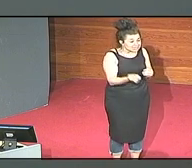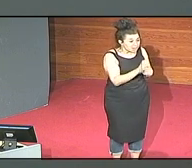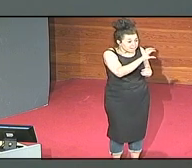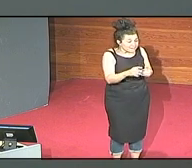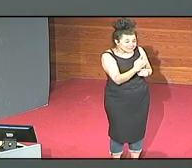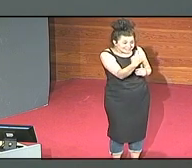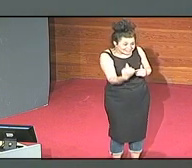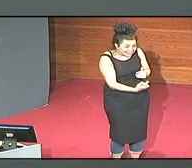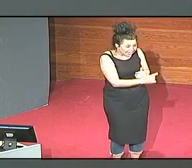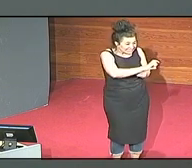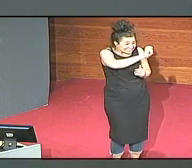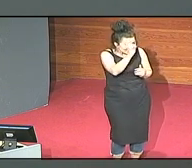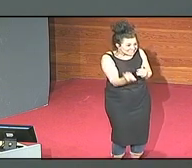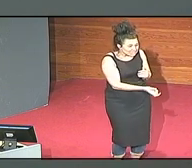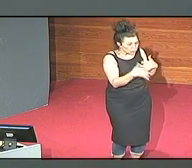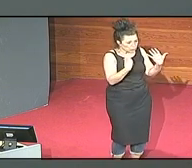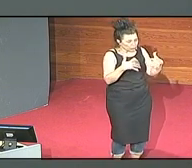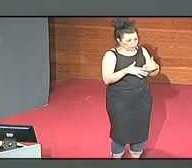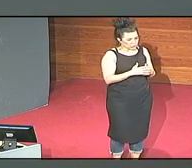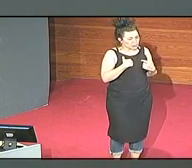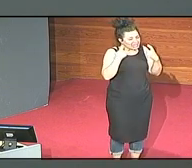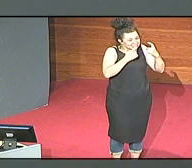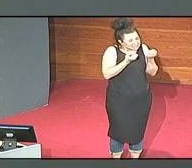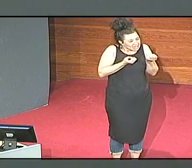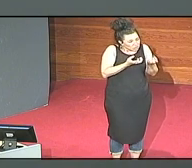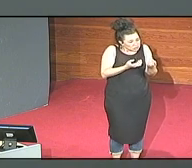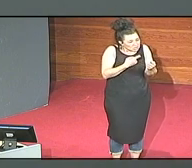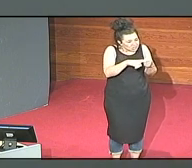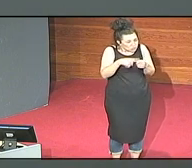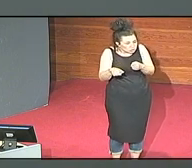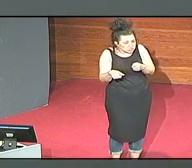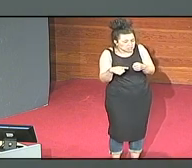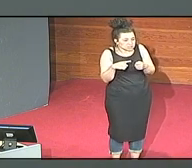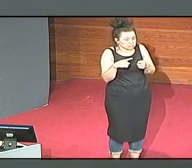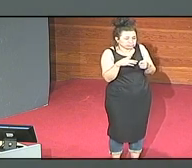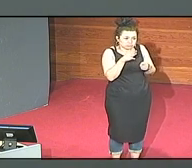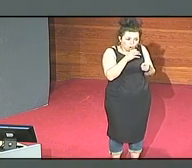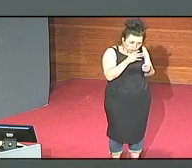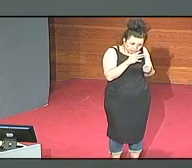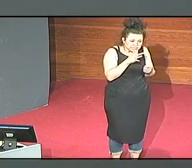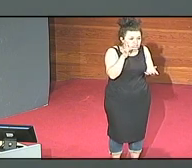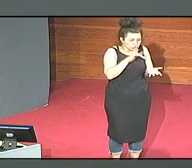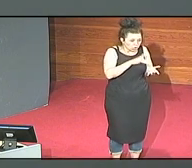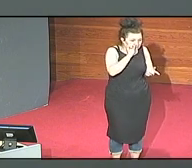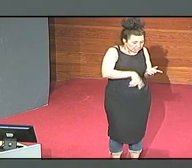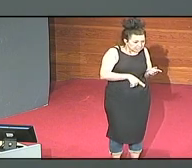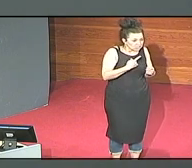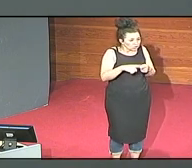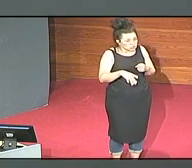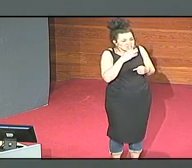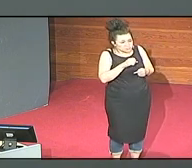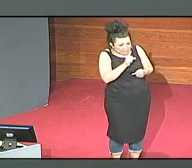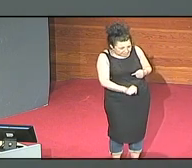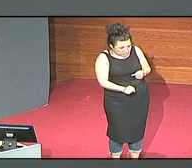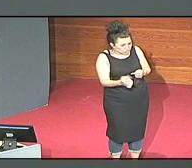es tremenda yo voy a intentar contaros pues cosas terribles que ocurren porque creo que hay contar las cosas maravillosas porque